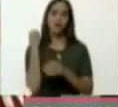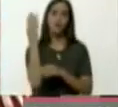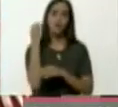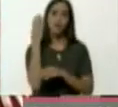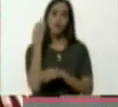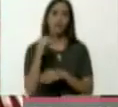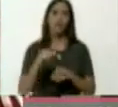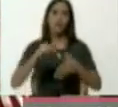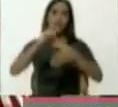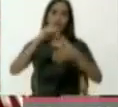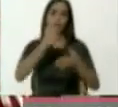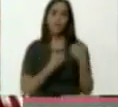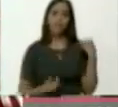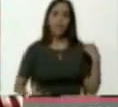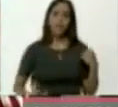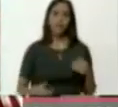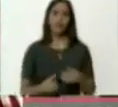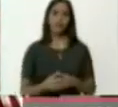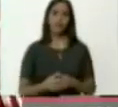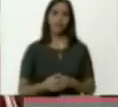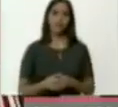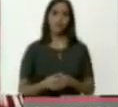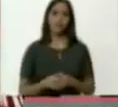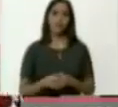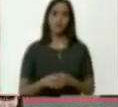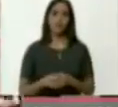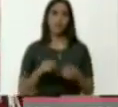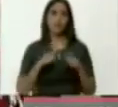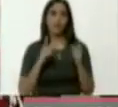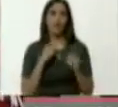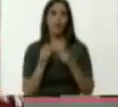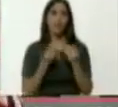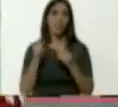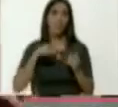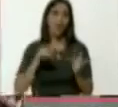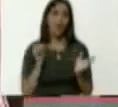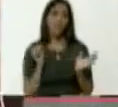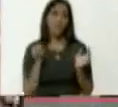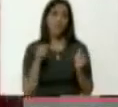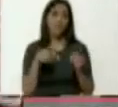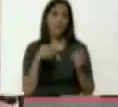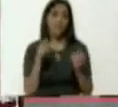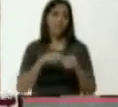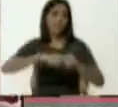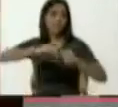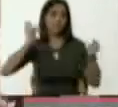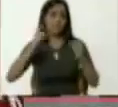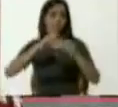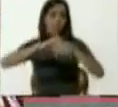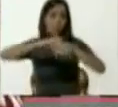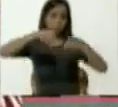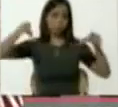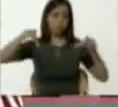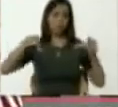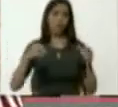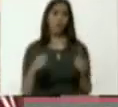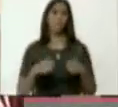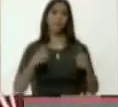presidentes. ¿Verdad? Sí. Pero como andamos en una onda de desintegración y más que de